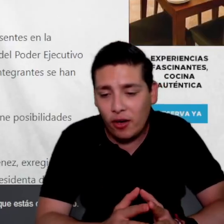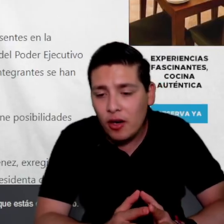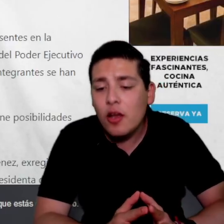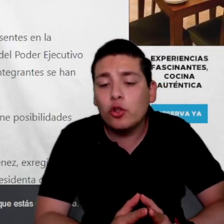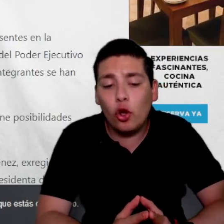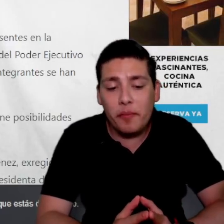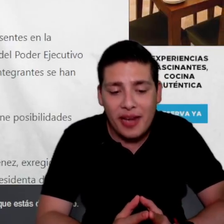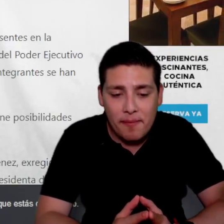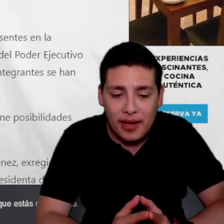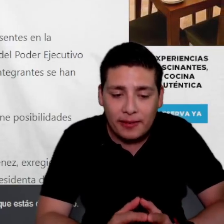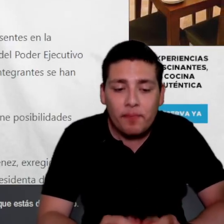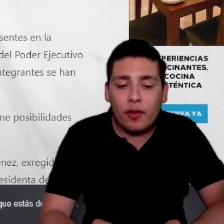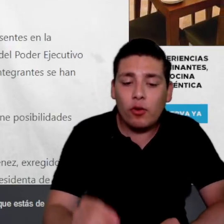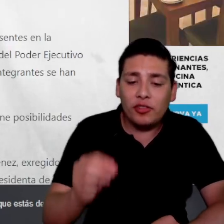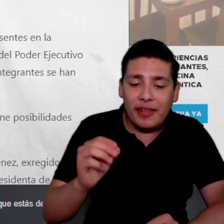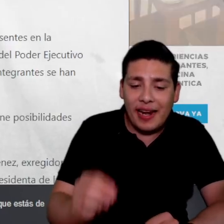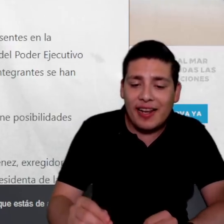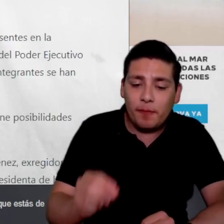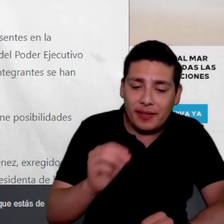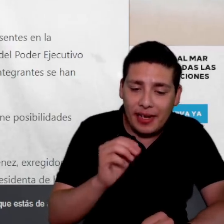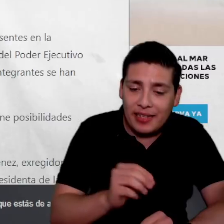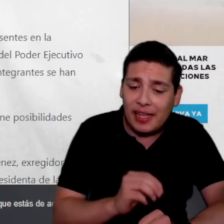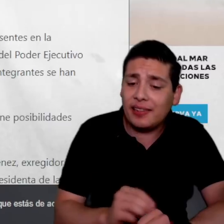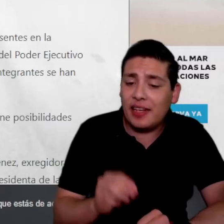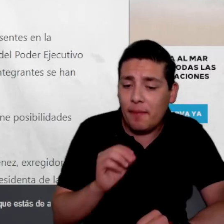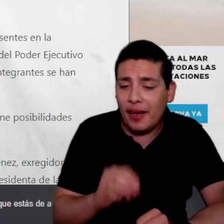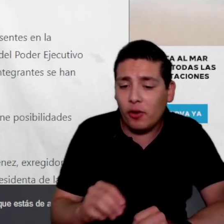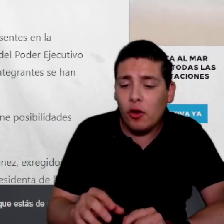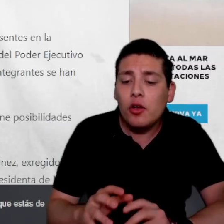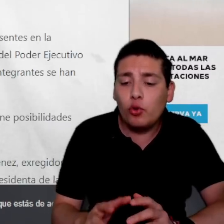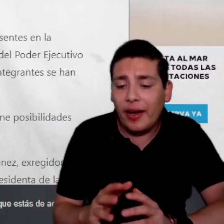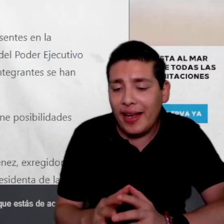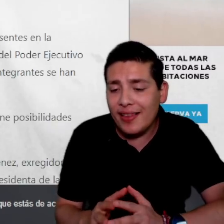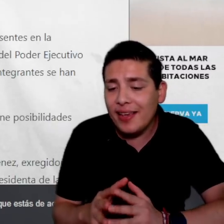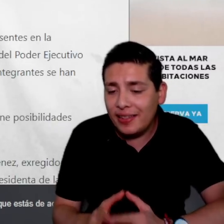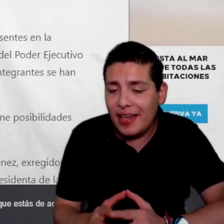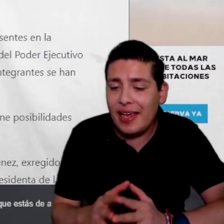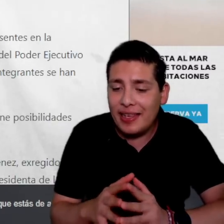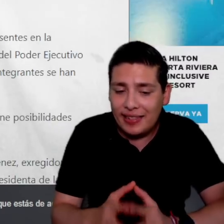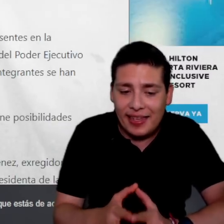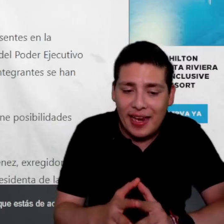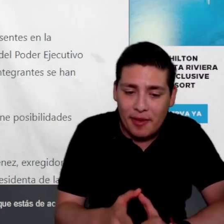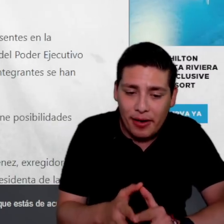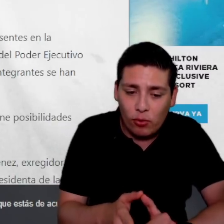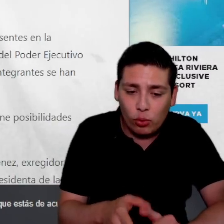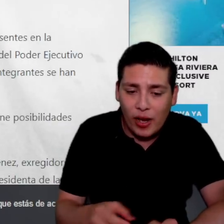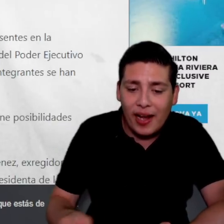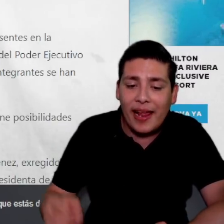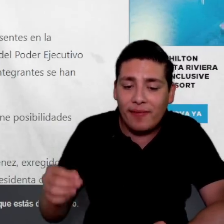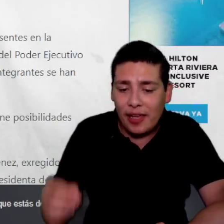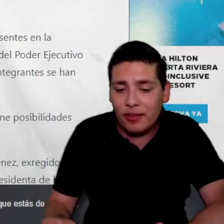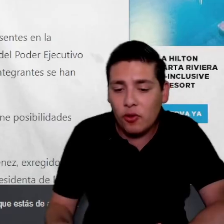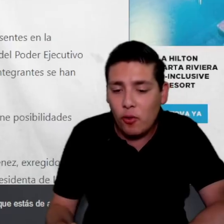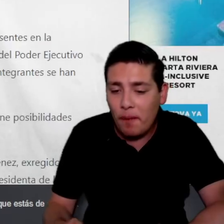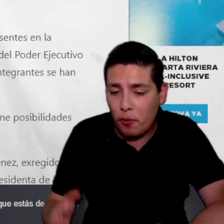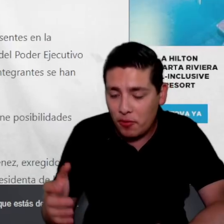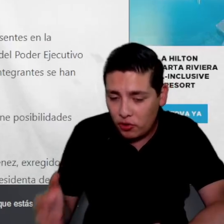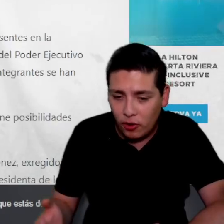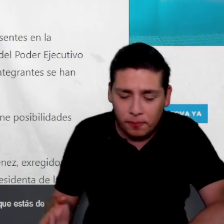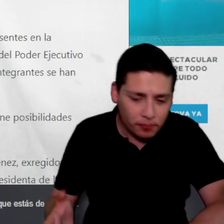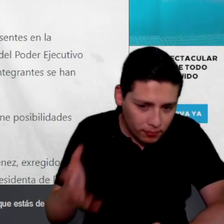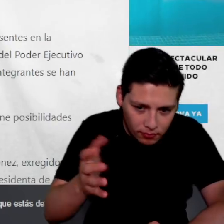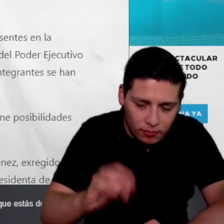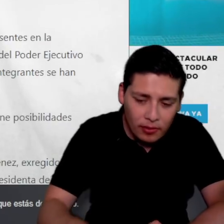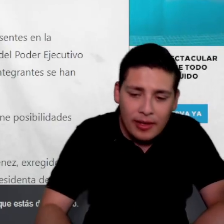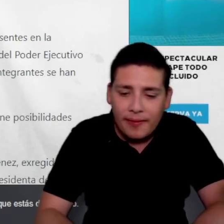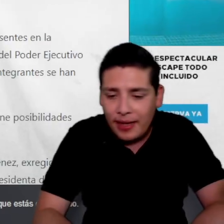y Calderón, son mínimas. Consideran especialistas, sin embargo, su agenda sí incide a nivel cultural en temas como la